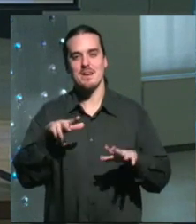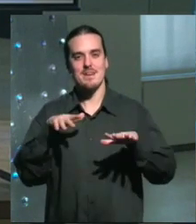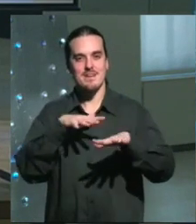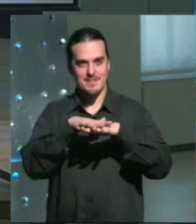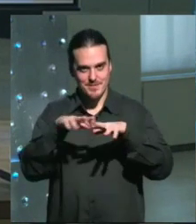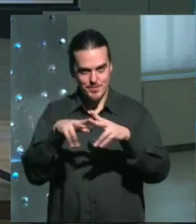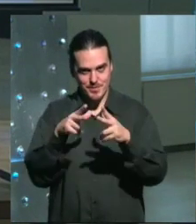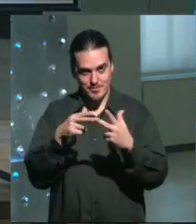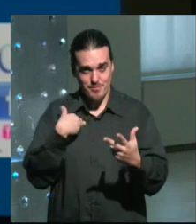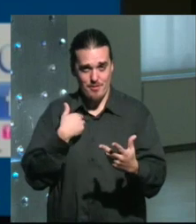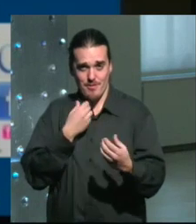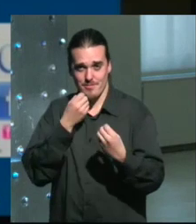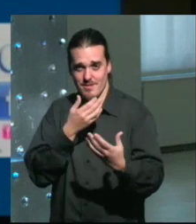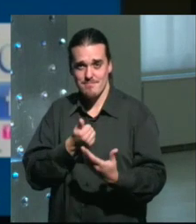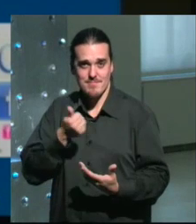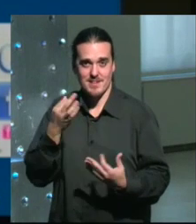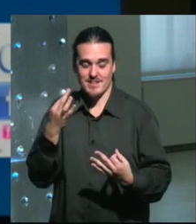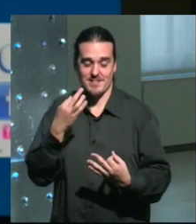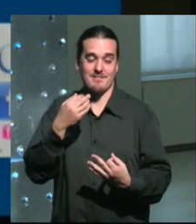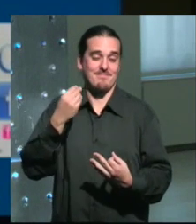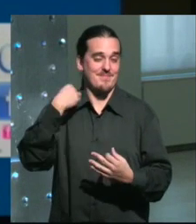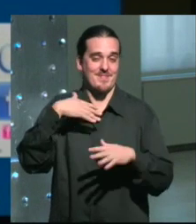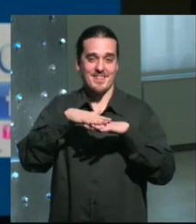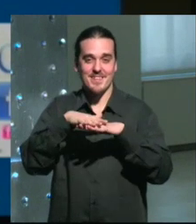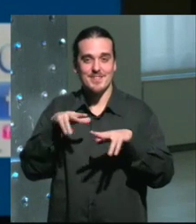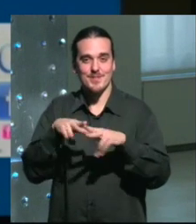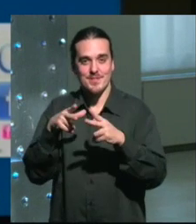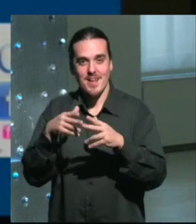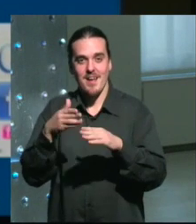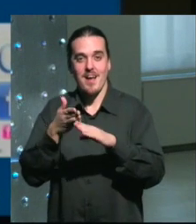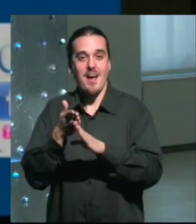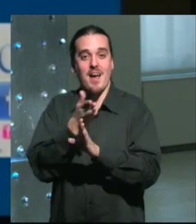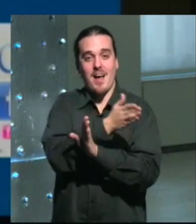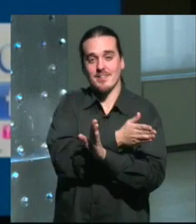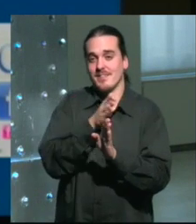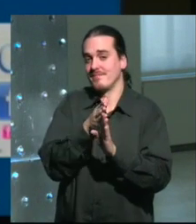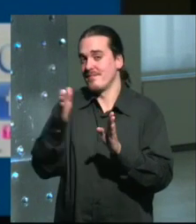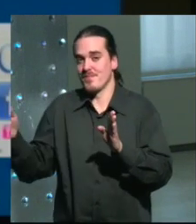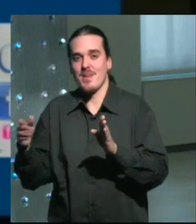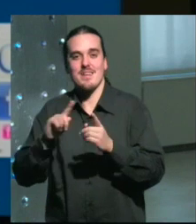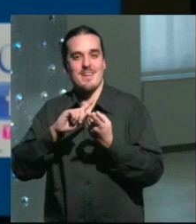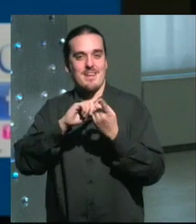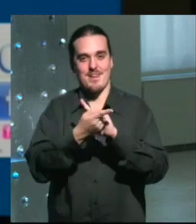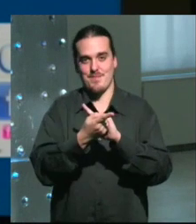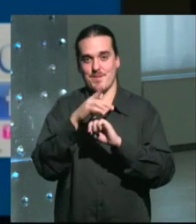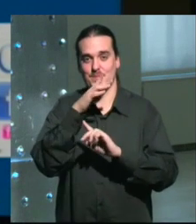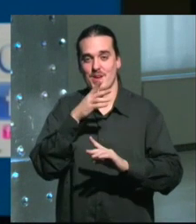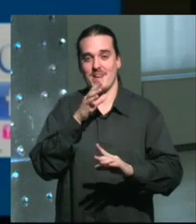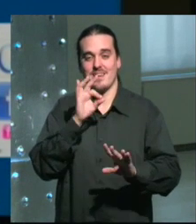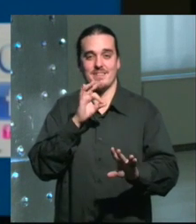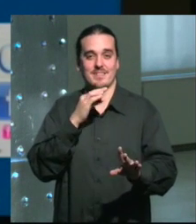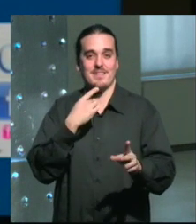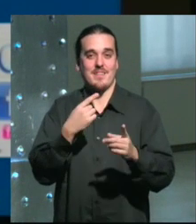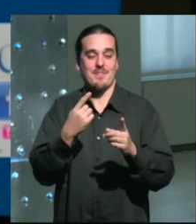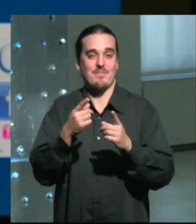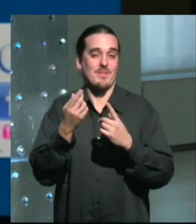Se marca un antes y un después en la política mundial en cuanto al uso de las redes sociales. Os comentaré varias